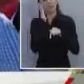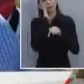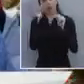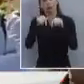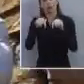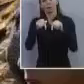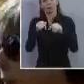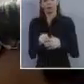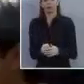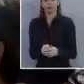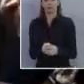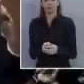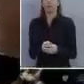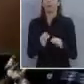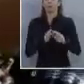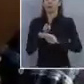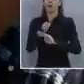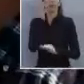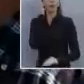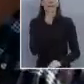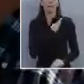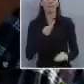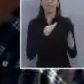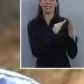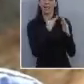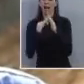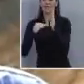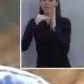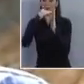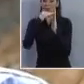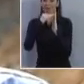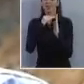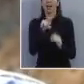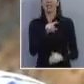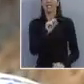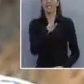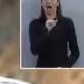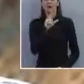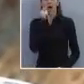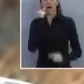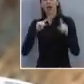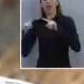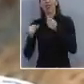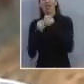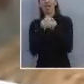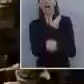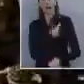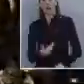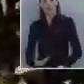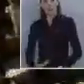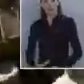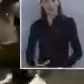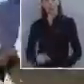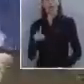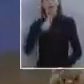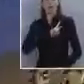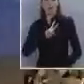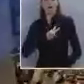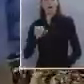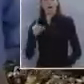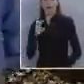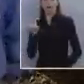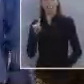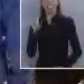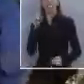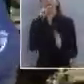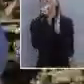terrenos. Hasta el sector llegó la ministra de Vivienda, Paulina Zavalli, el delegado presidencial por la zona, Andrés Silva, para coordinar